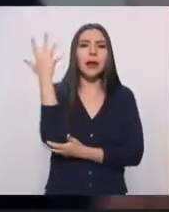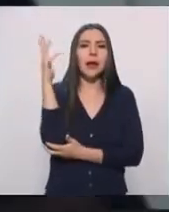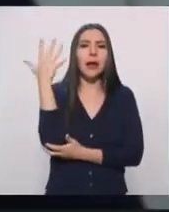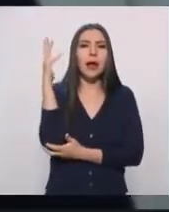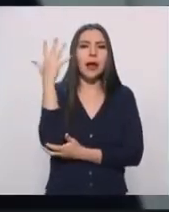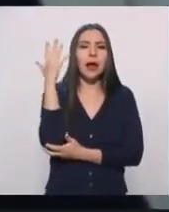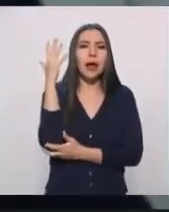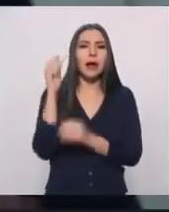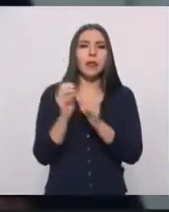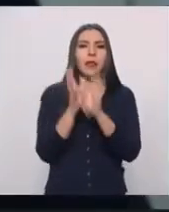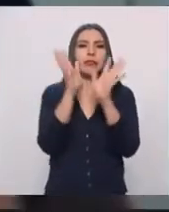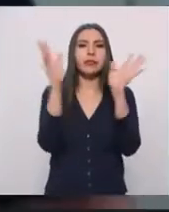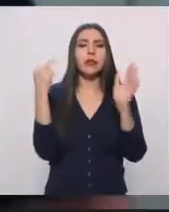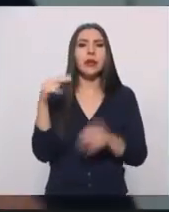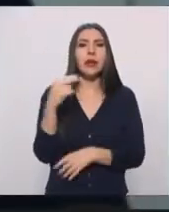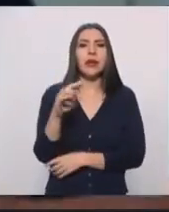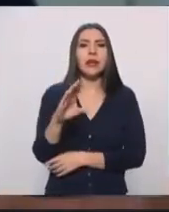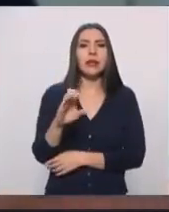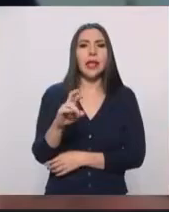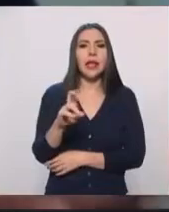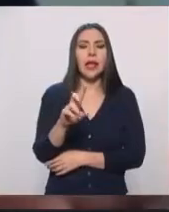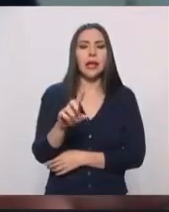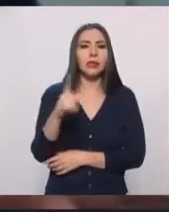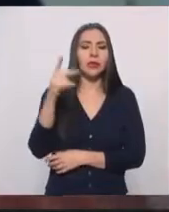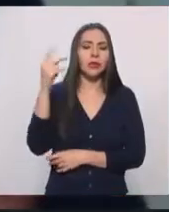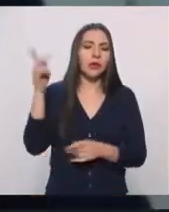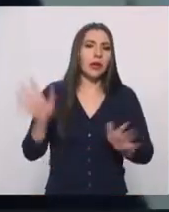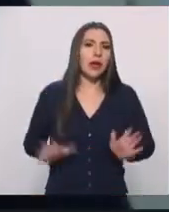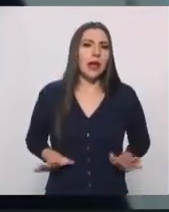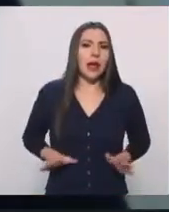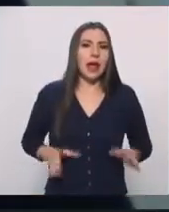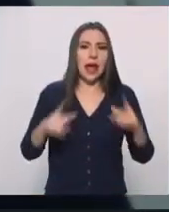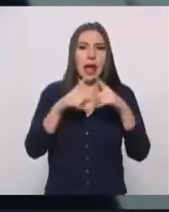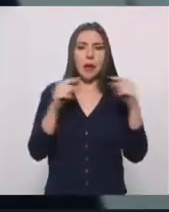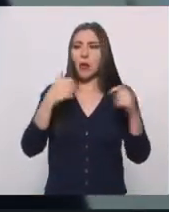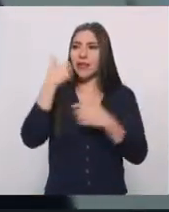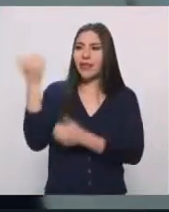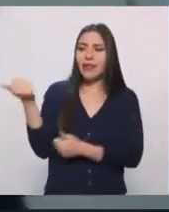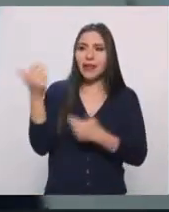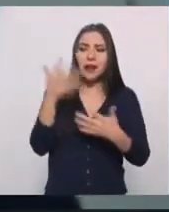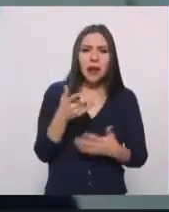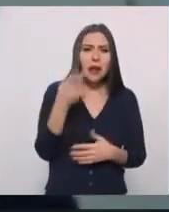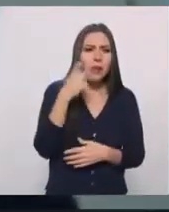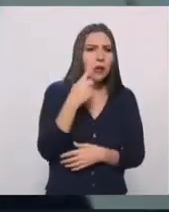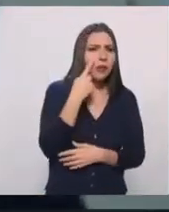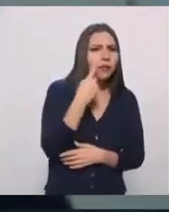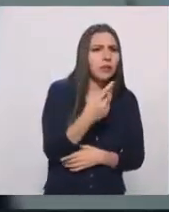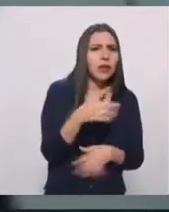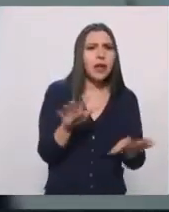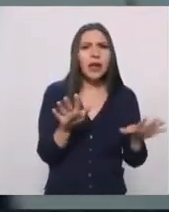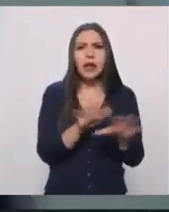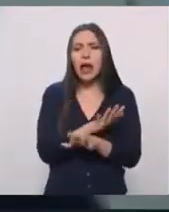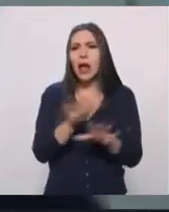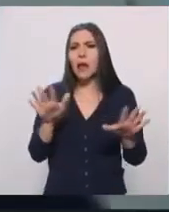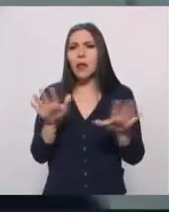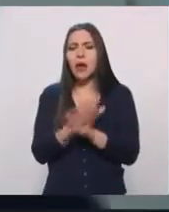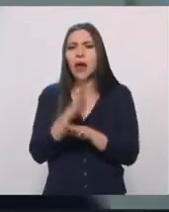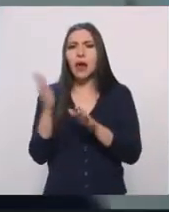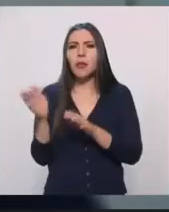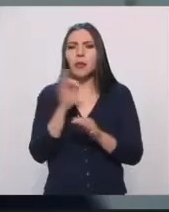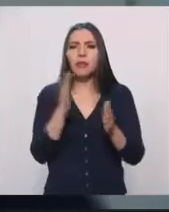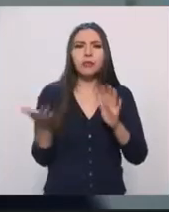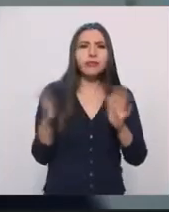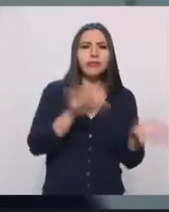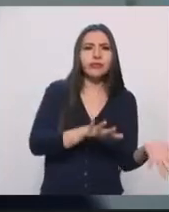Washington, los grandes parques, pero aquí las condiciones los cambios de estaciones no eran tan abruptos, que era lo que estas especies